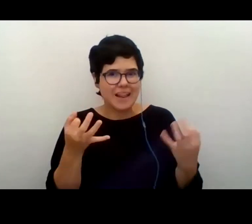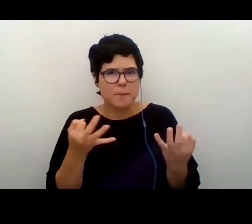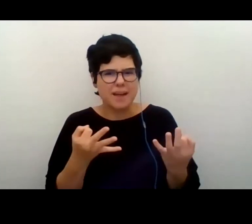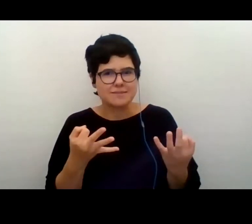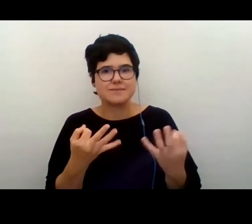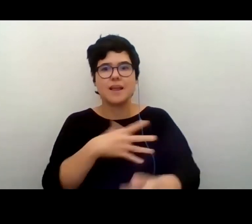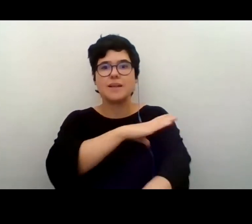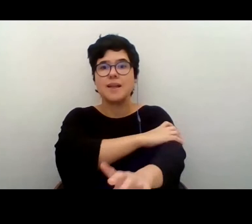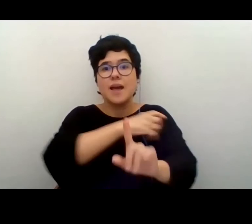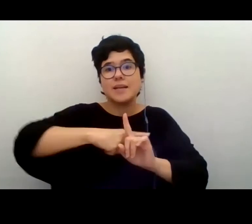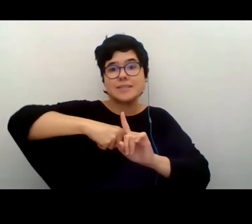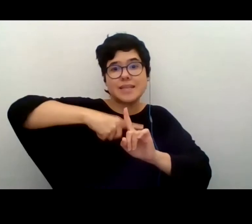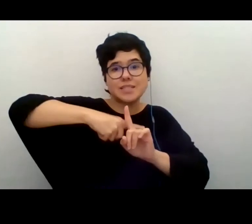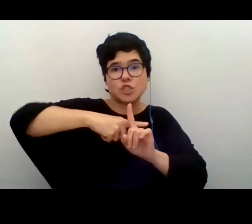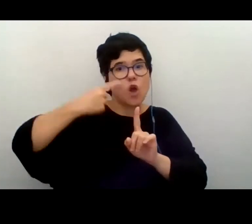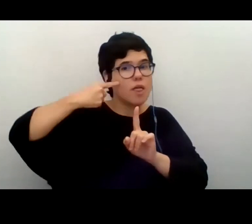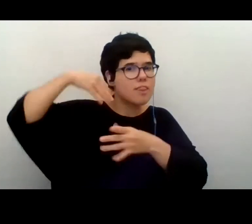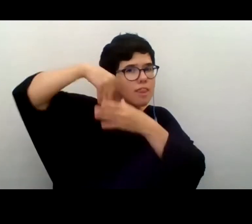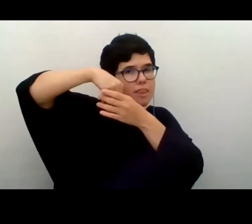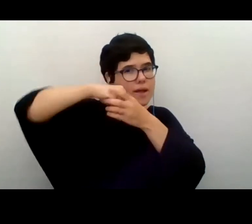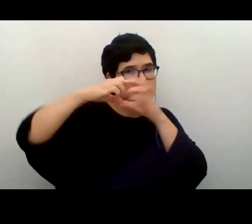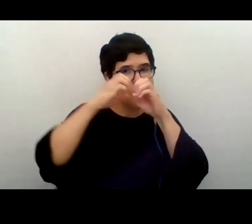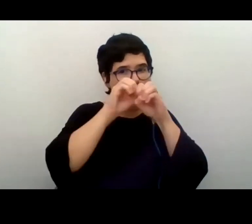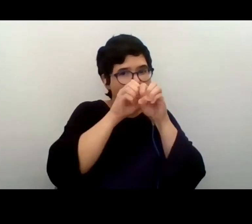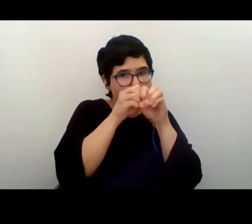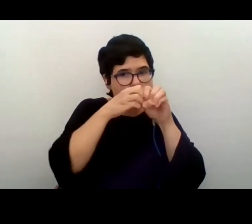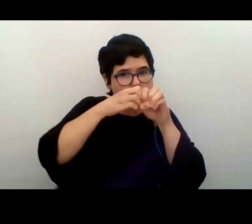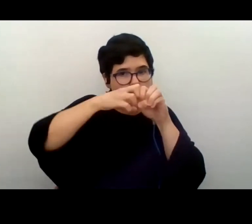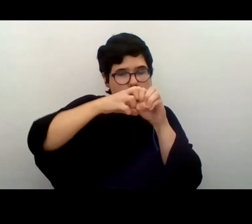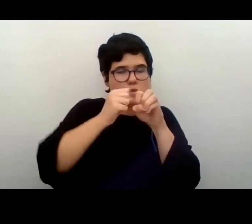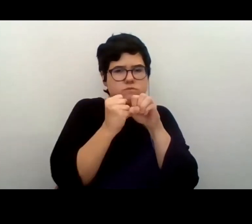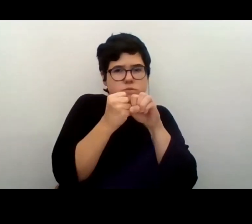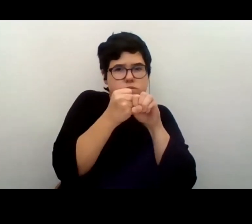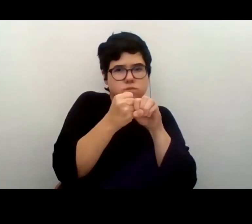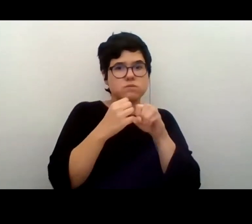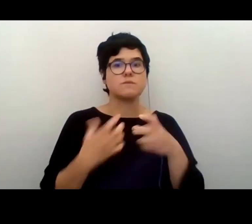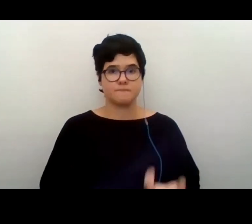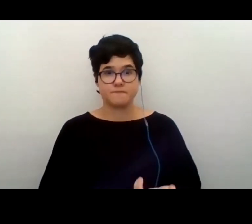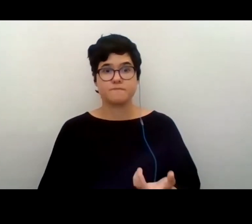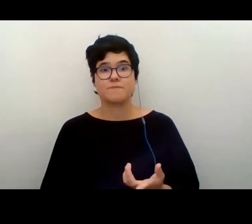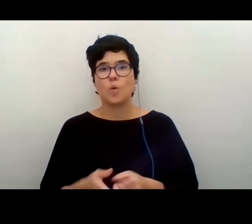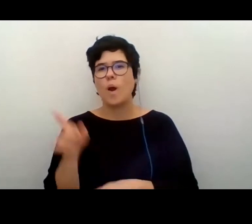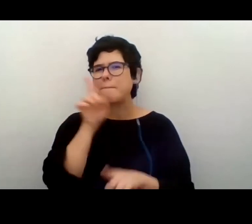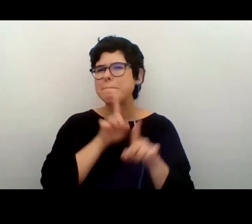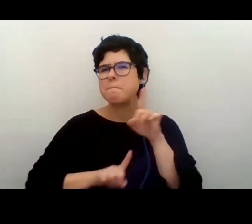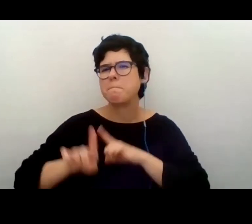tensión dentro del ojo. Por lo tanto, el único problema que podemos tener